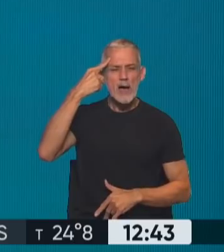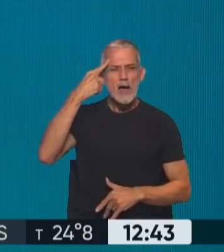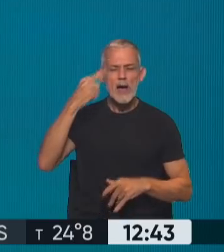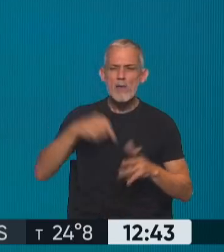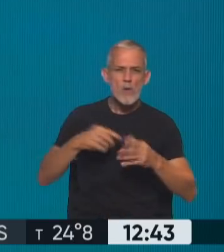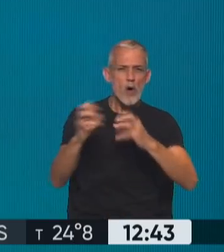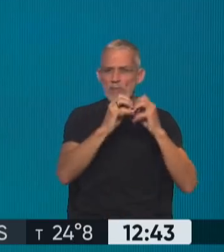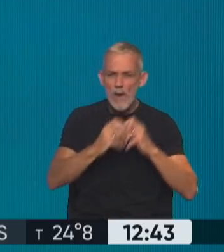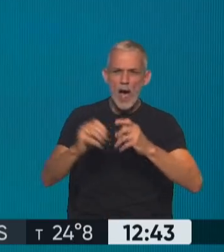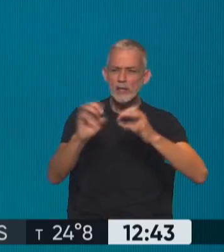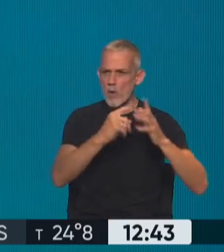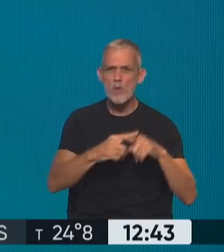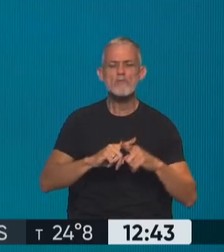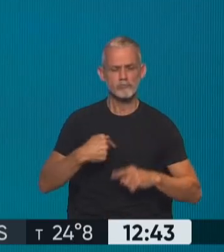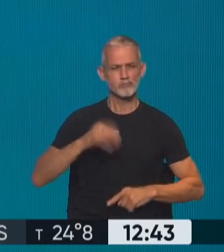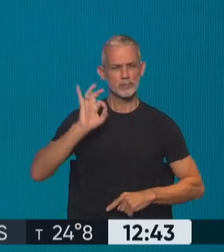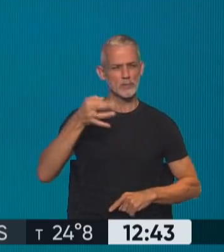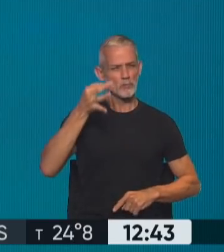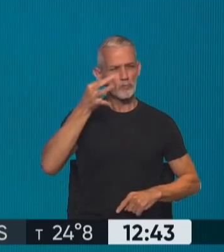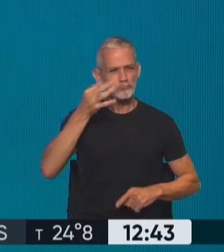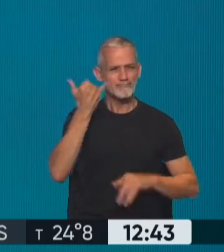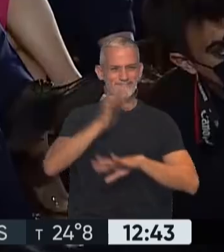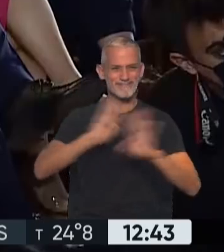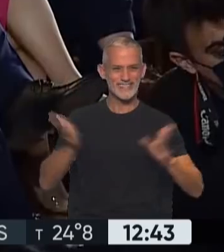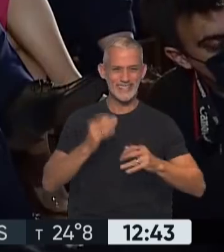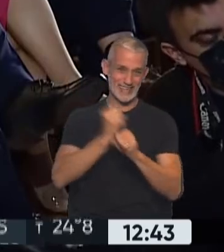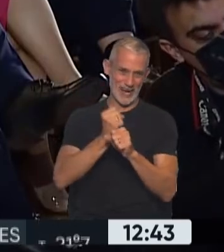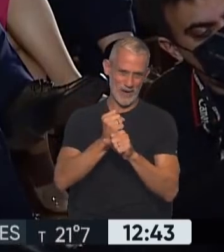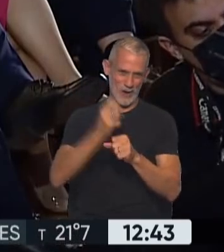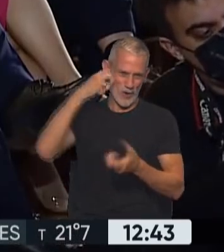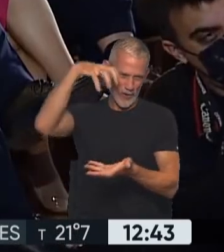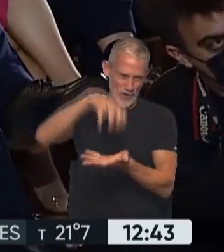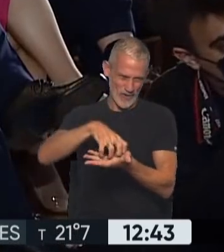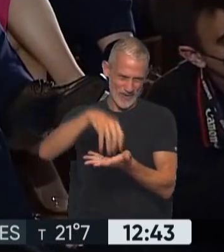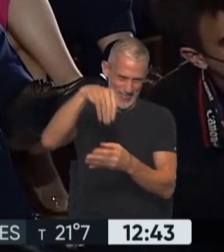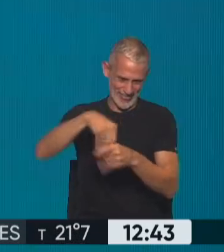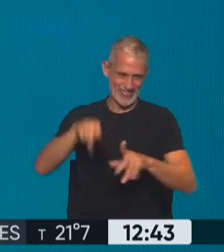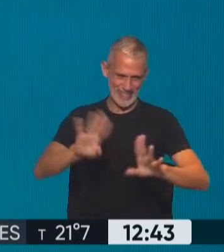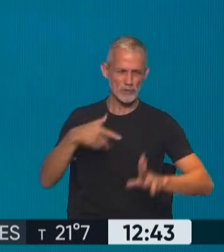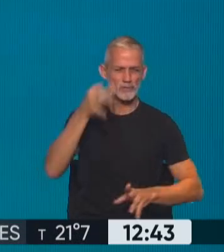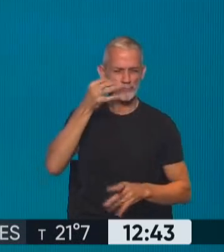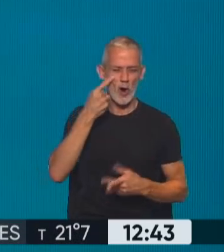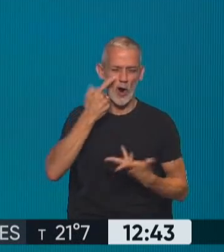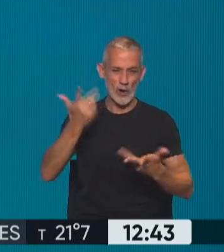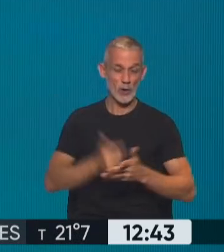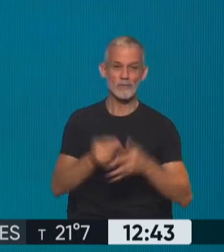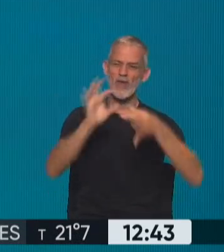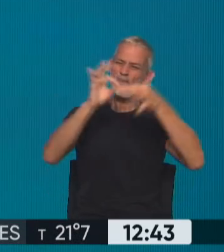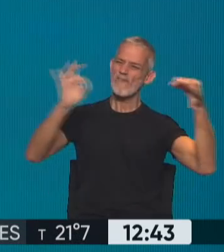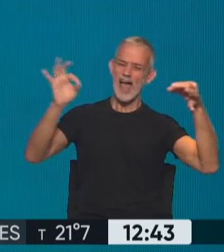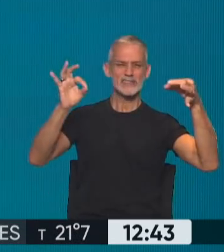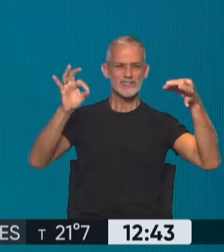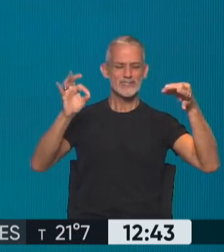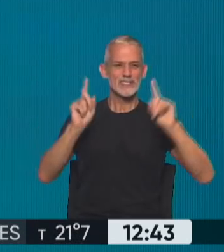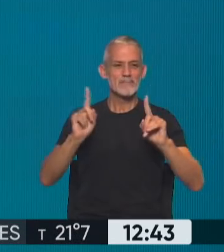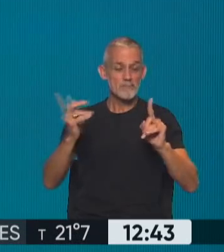los debates y con el trabajo parlamentario. Y la verdad que el lema sobre el cual